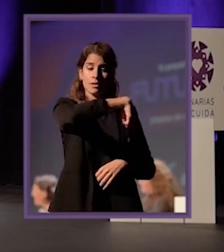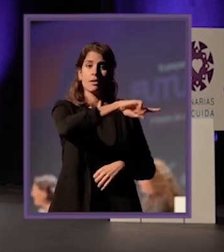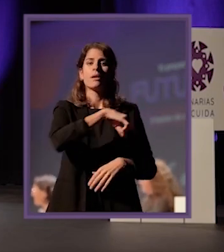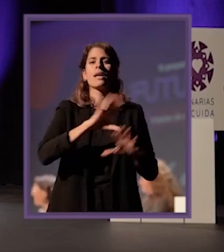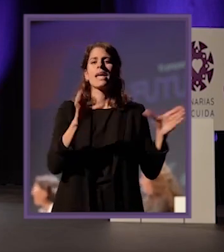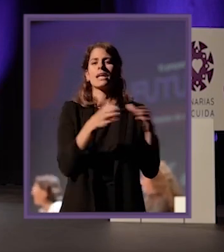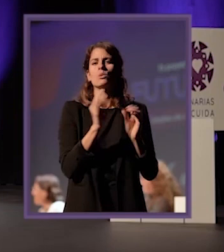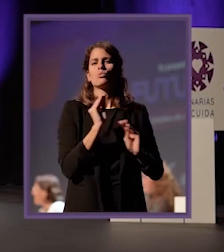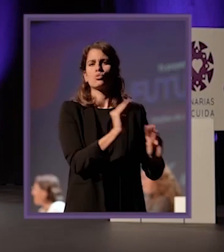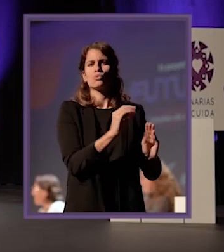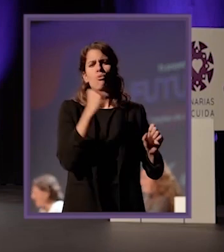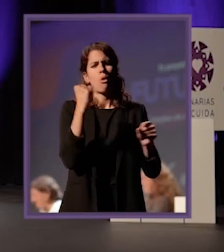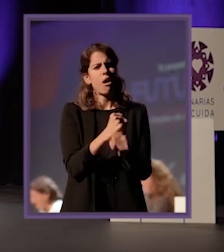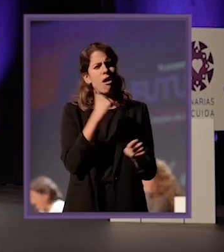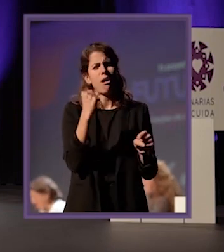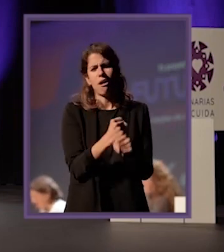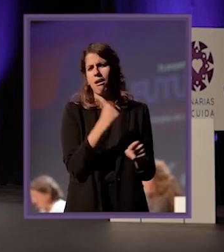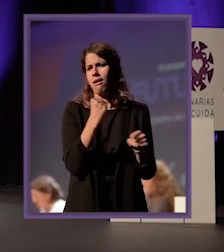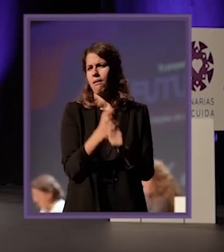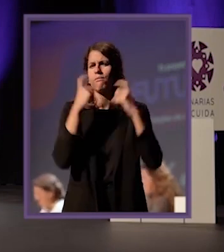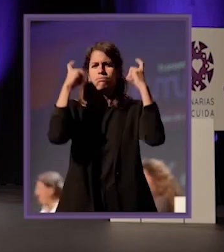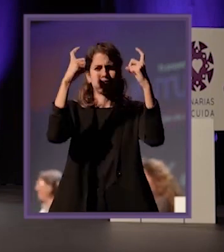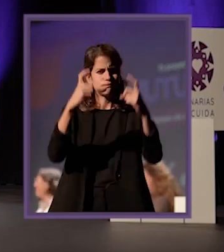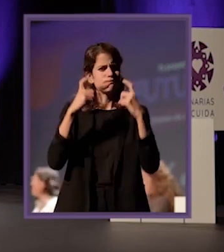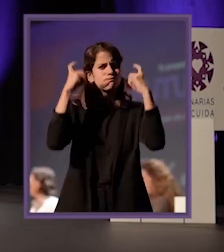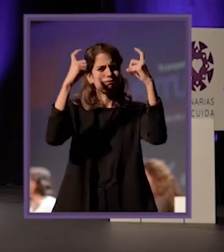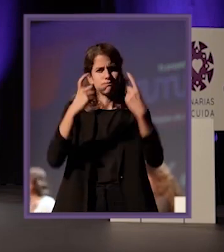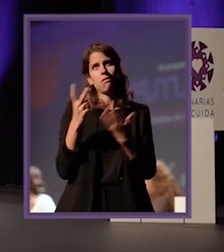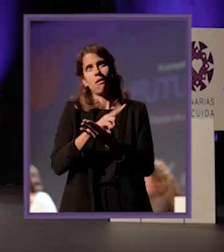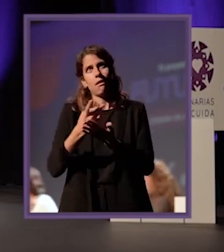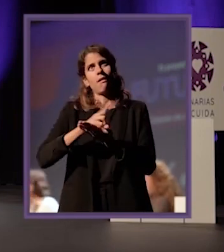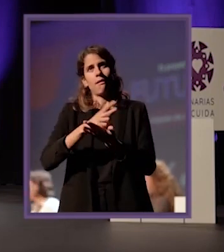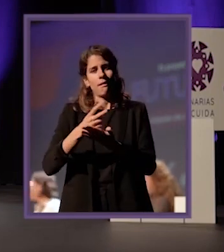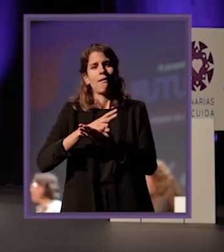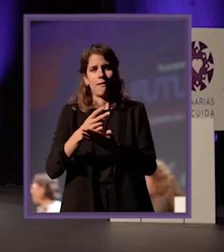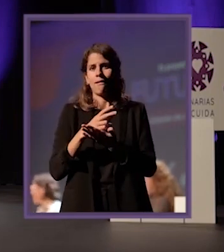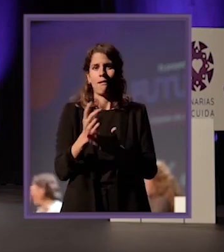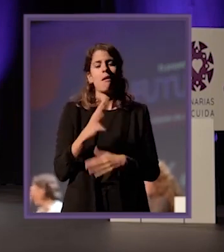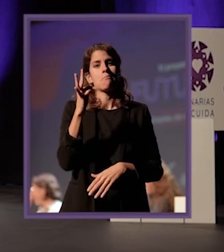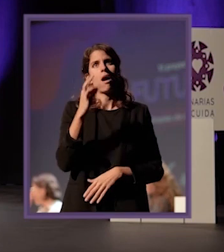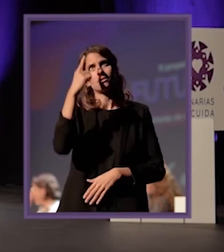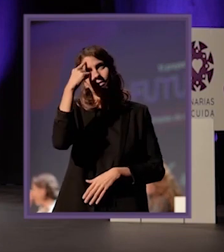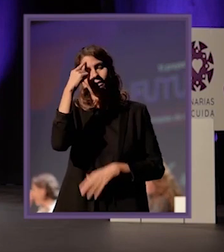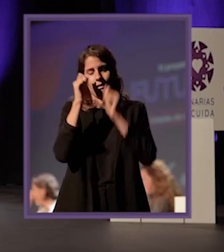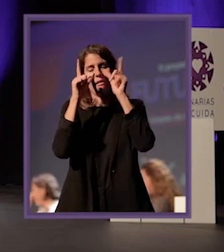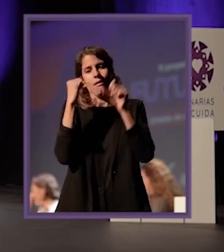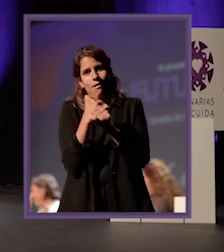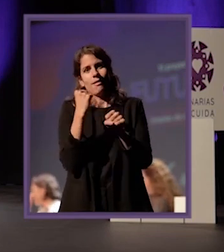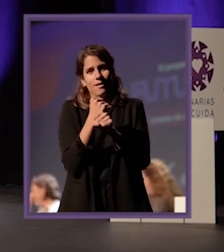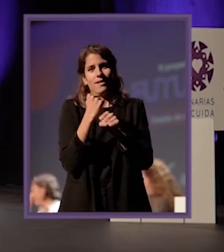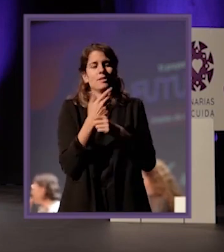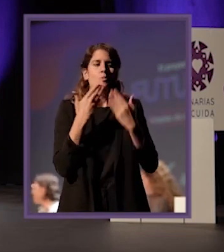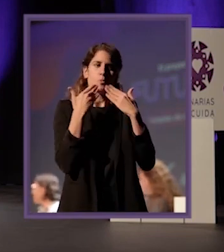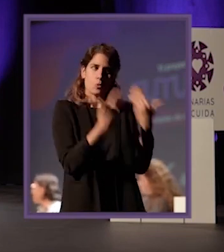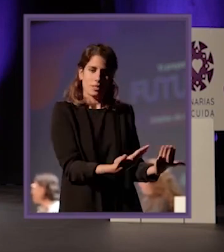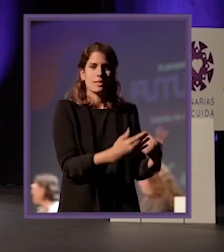que me puedo imaginar las horas de trabajo y las noches sin dormir para llegar hasta aquí. Enhorabuena porque esto repercute en todos nosotros, los que